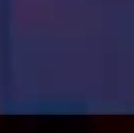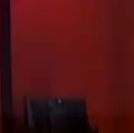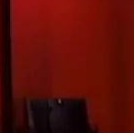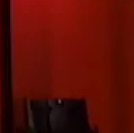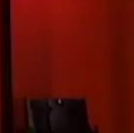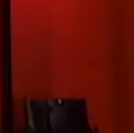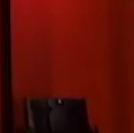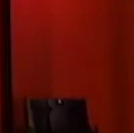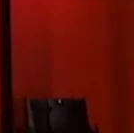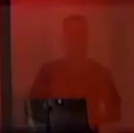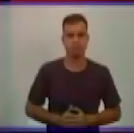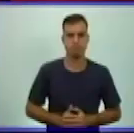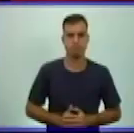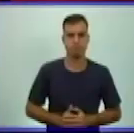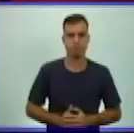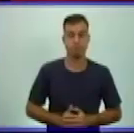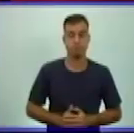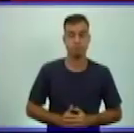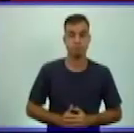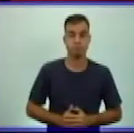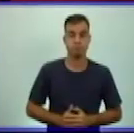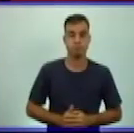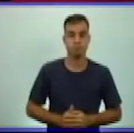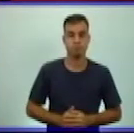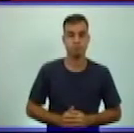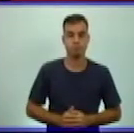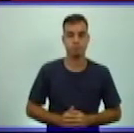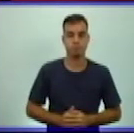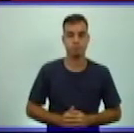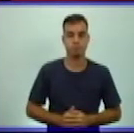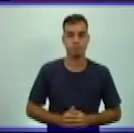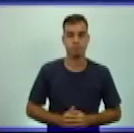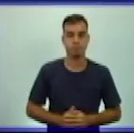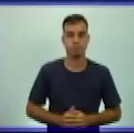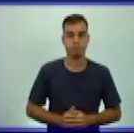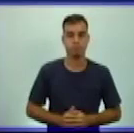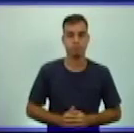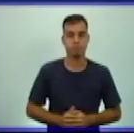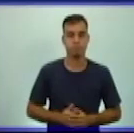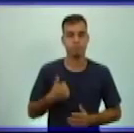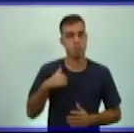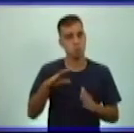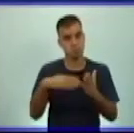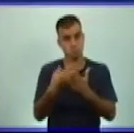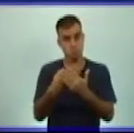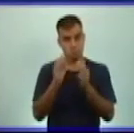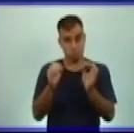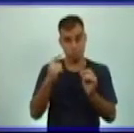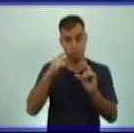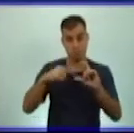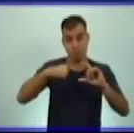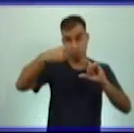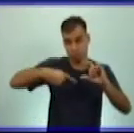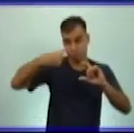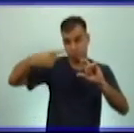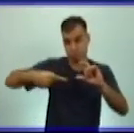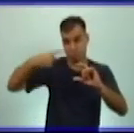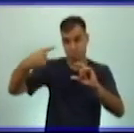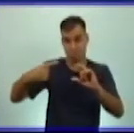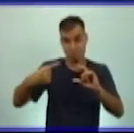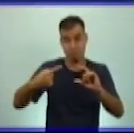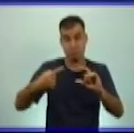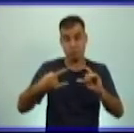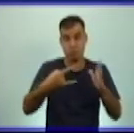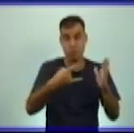Bueno, en este caso les propongo una espira en las proximidades de un electroimán.